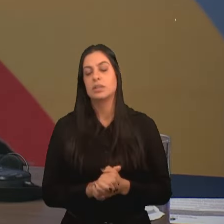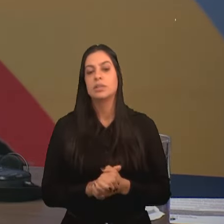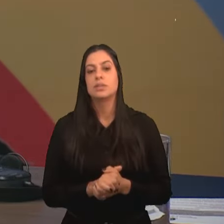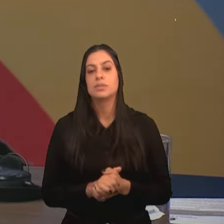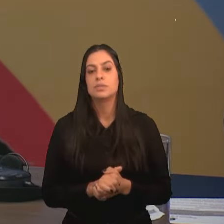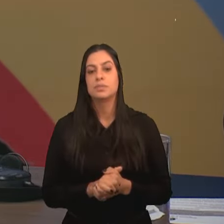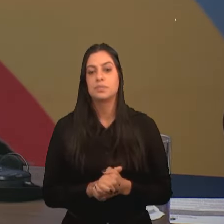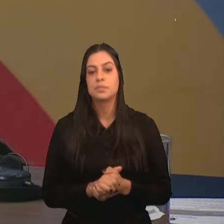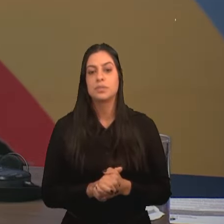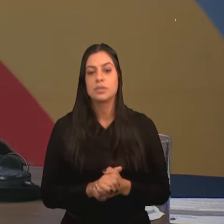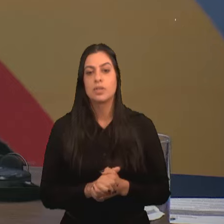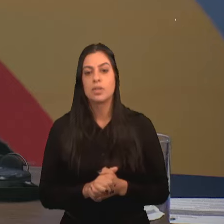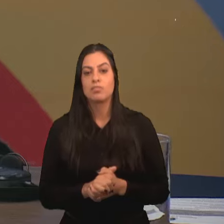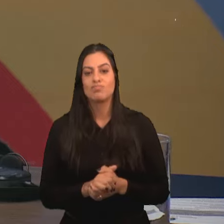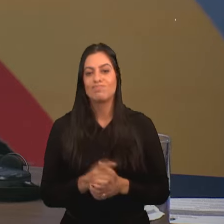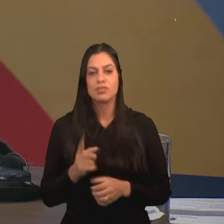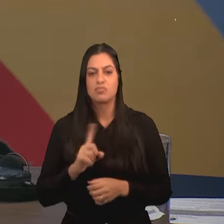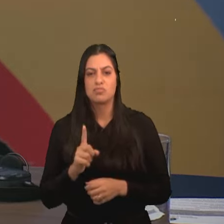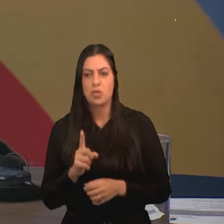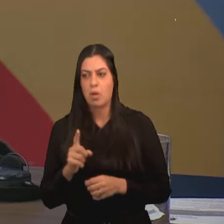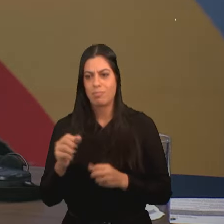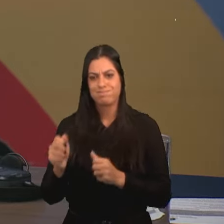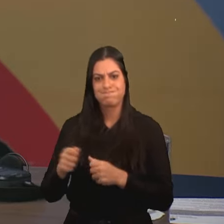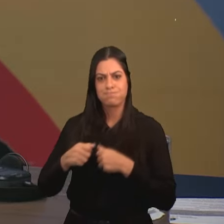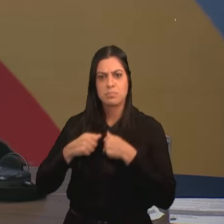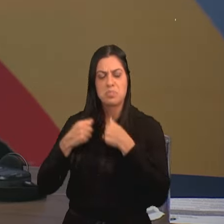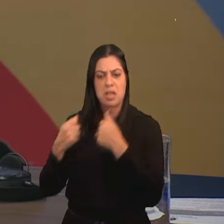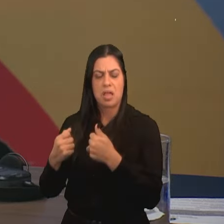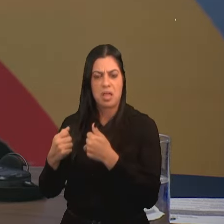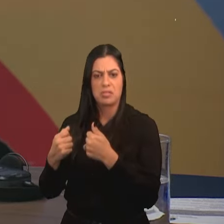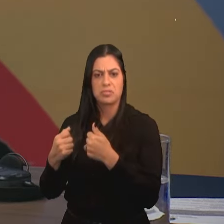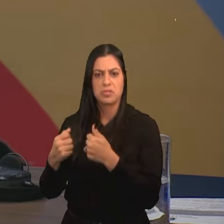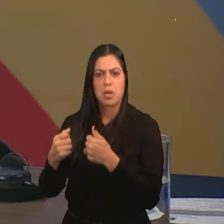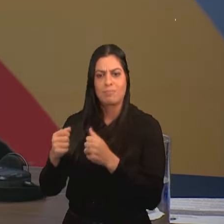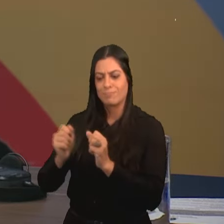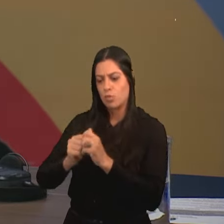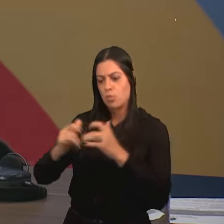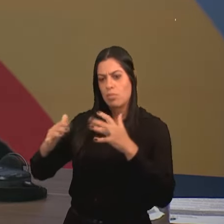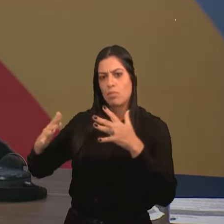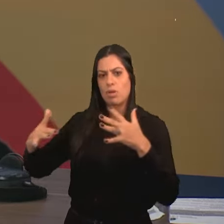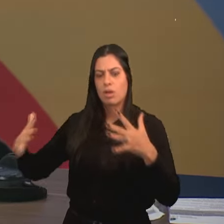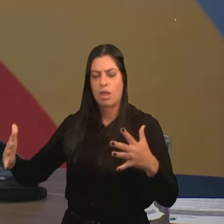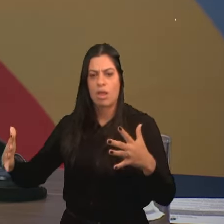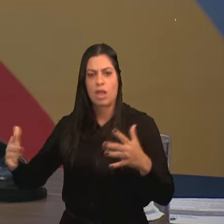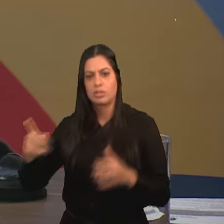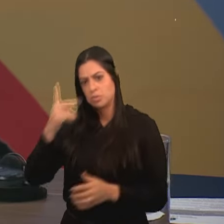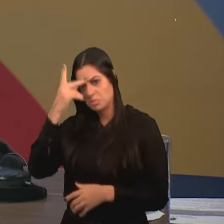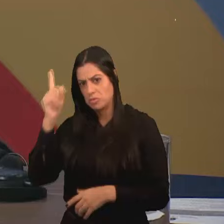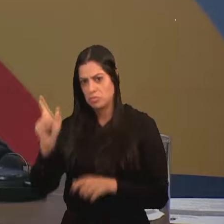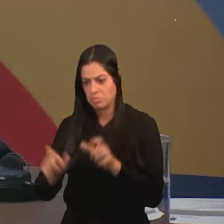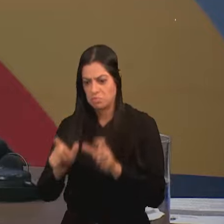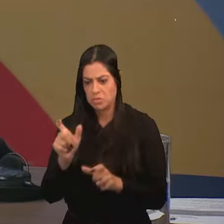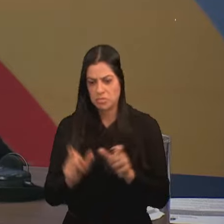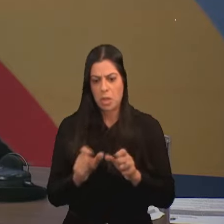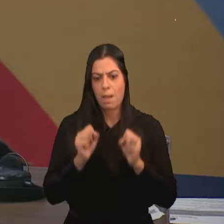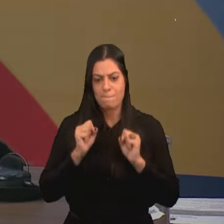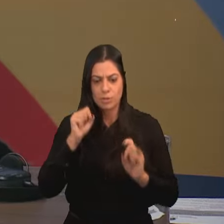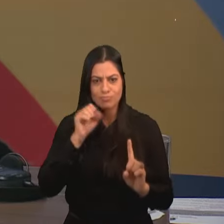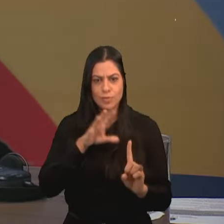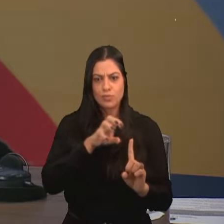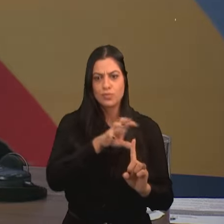grandes espacios que de alguna manera no son intermediarios, son grandes curadores y que pueden